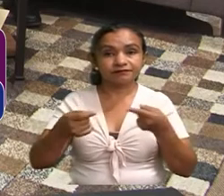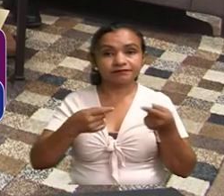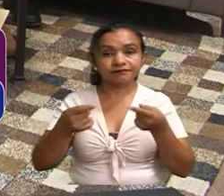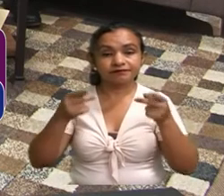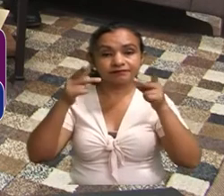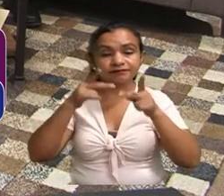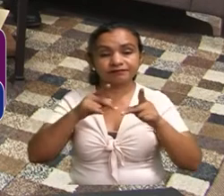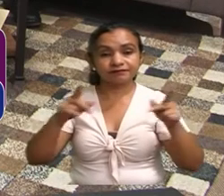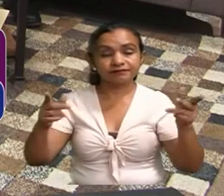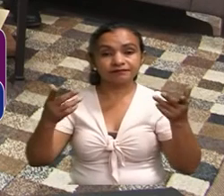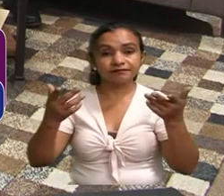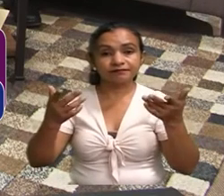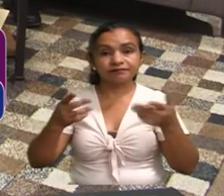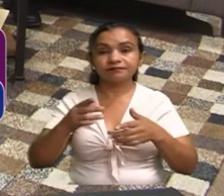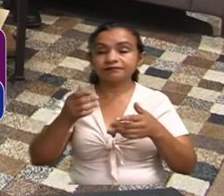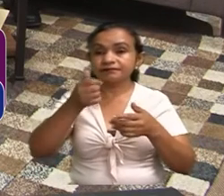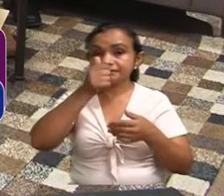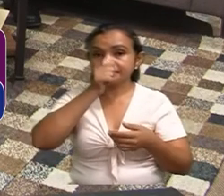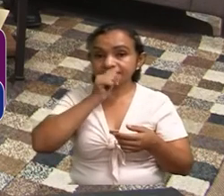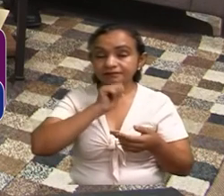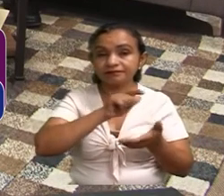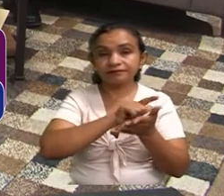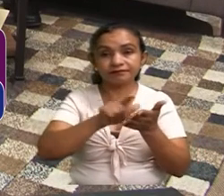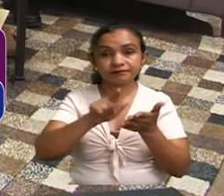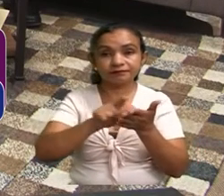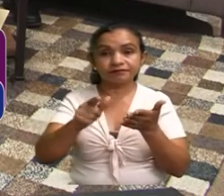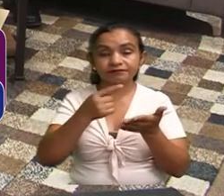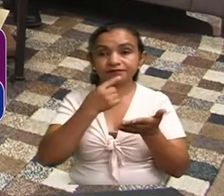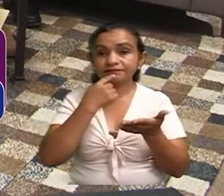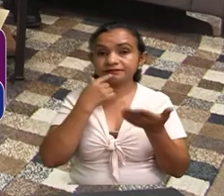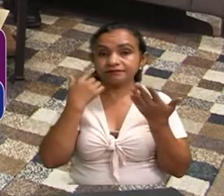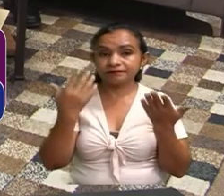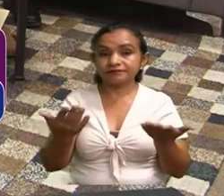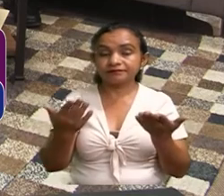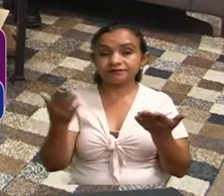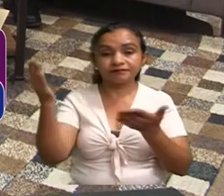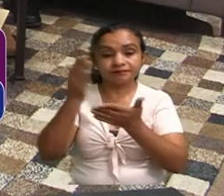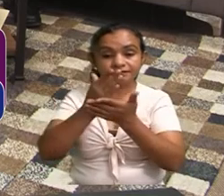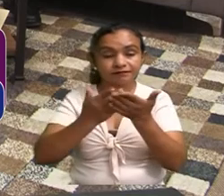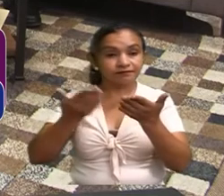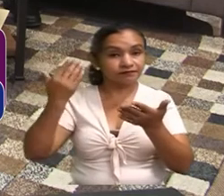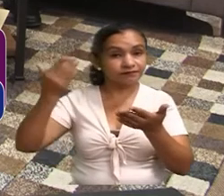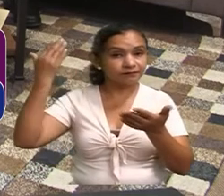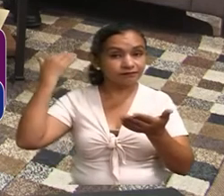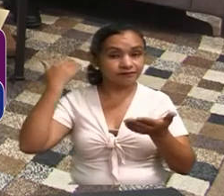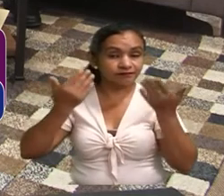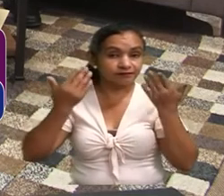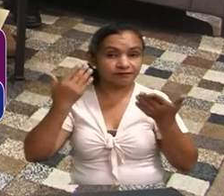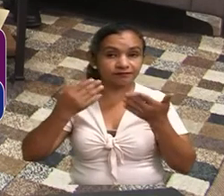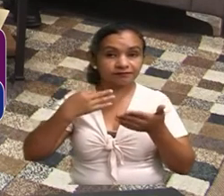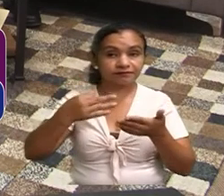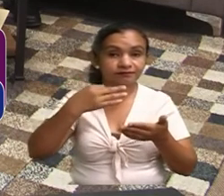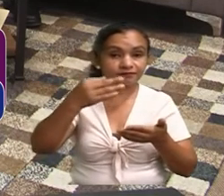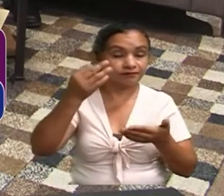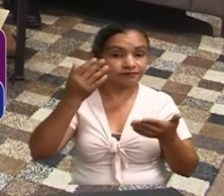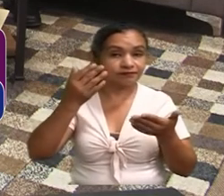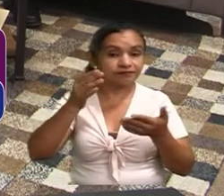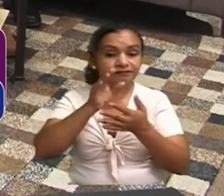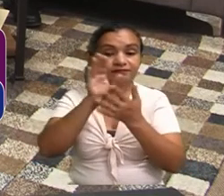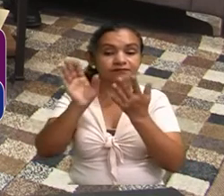plantas de tratamiento de agua potable y saneamiento, porque eso en algún momento, por ejemplo, ya no vamos a hablar de